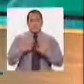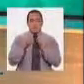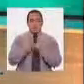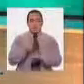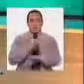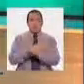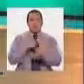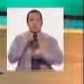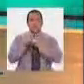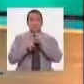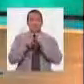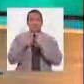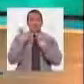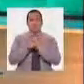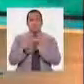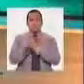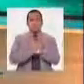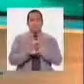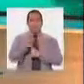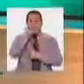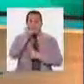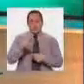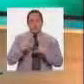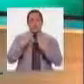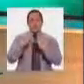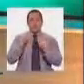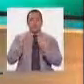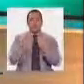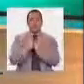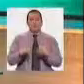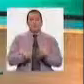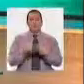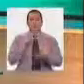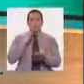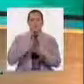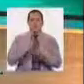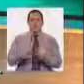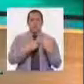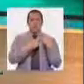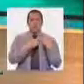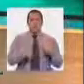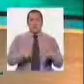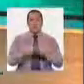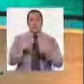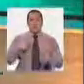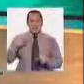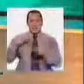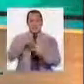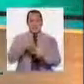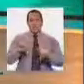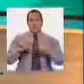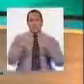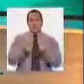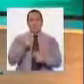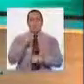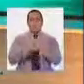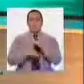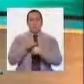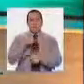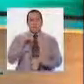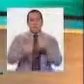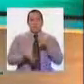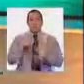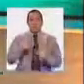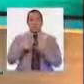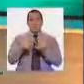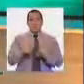discutía, se cuestionaba la defensa del Estado como poco articulada e ineficiente. Se criticaba a la Comisión Interamericana por haber judicializado